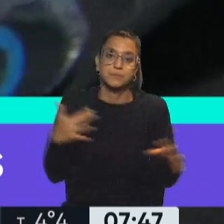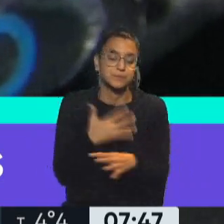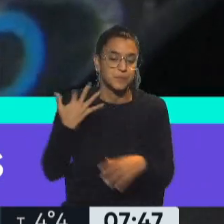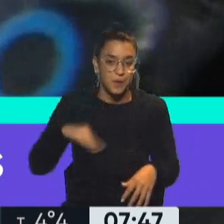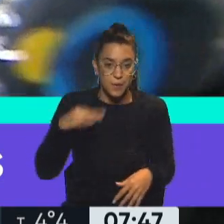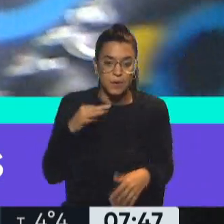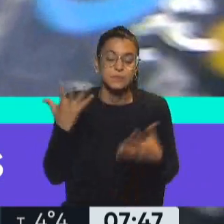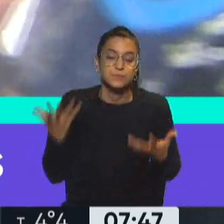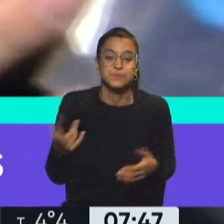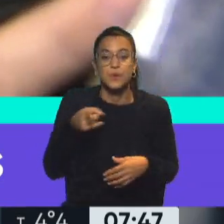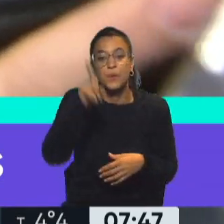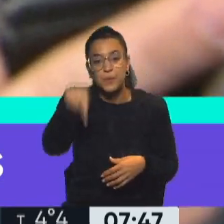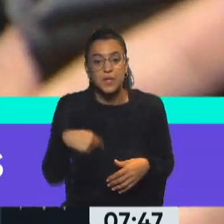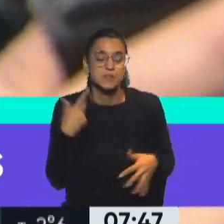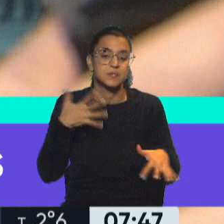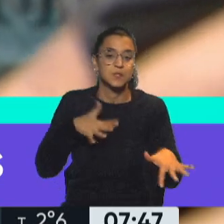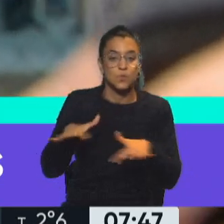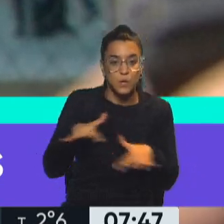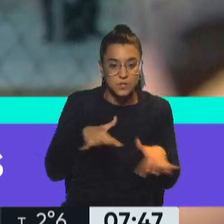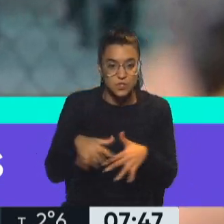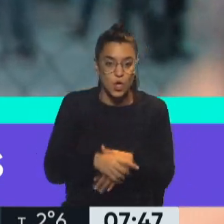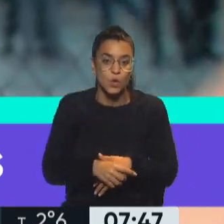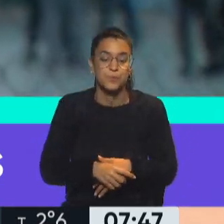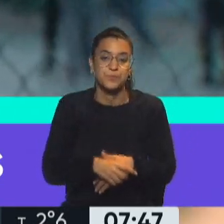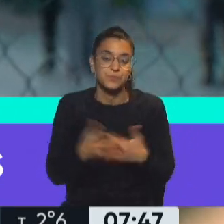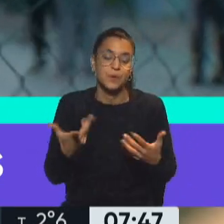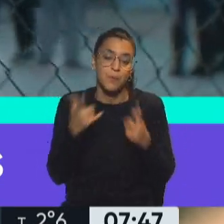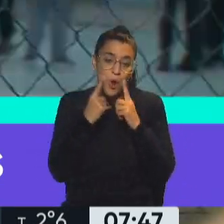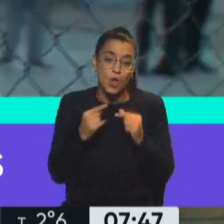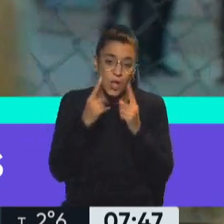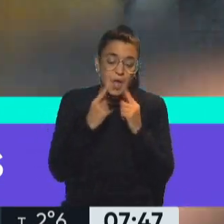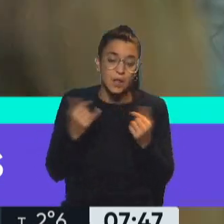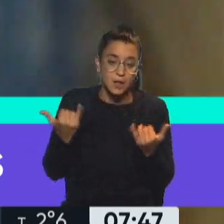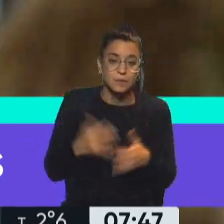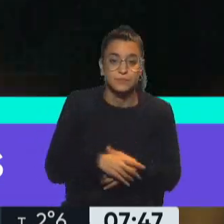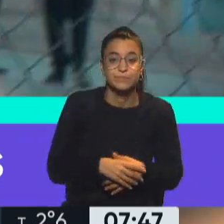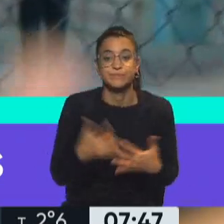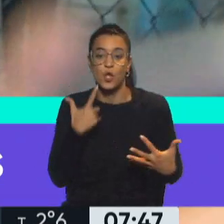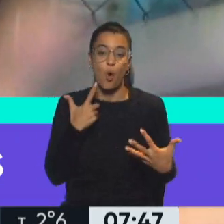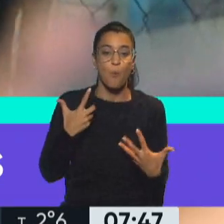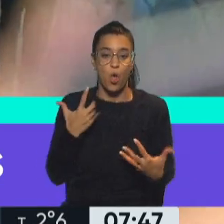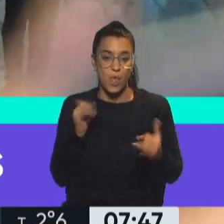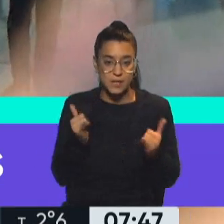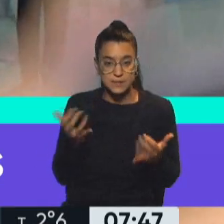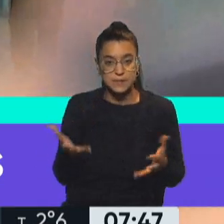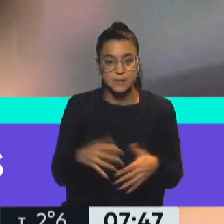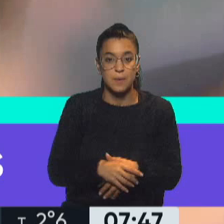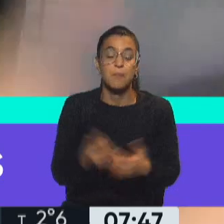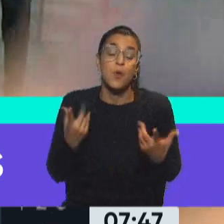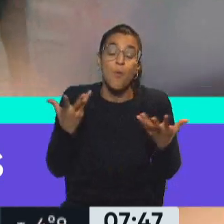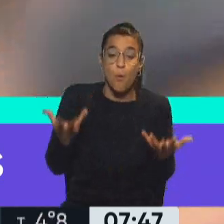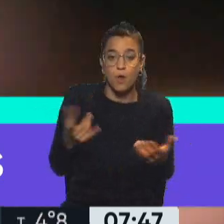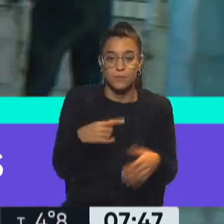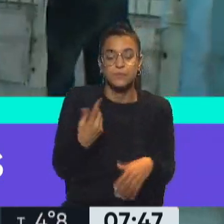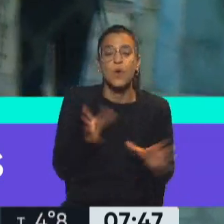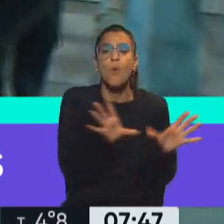Y bueno, eso crea algunas situaciones de alguna queja por ahí. Una incomodidad. Claro, algún tipo de incomodidad, pero bueno, tratamos.